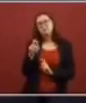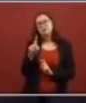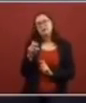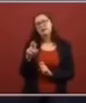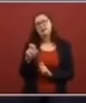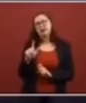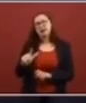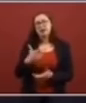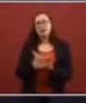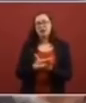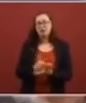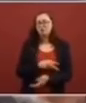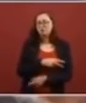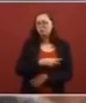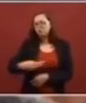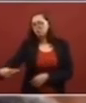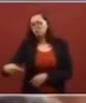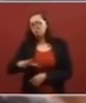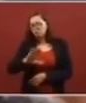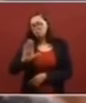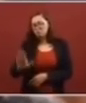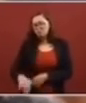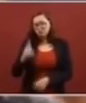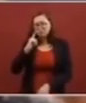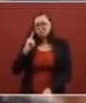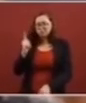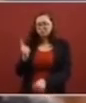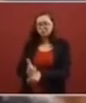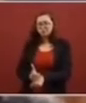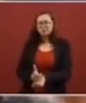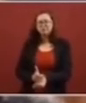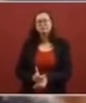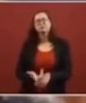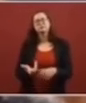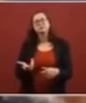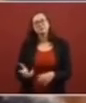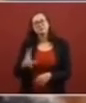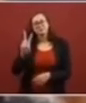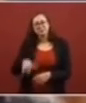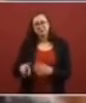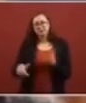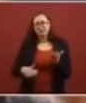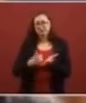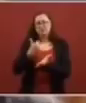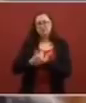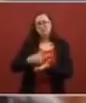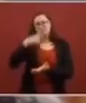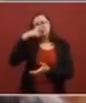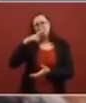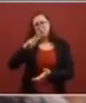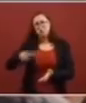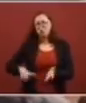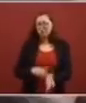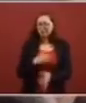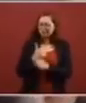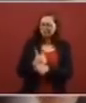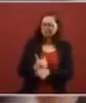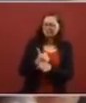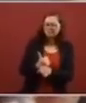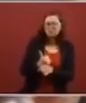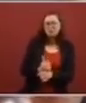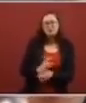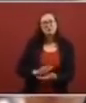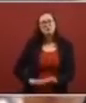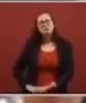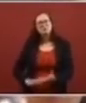Es un hecho que vuelve otra vez a lastimar la Ciudad de México. Y la pregunta es,